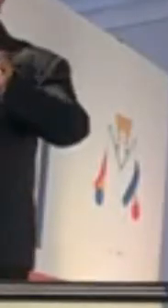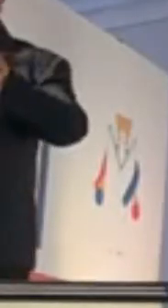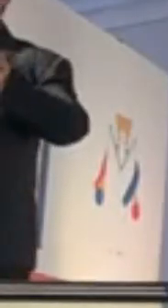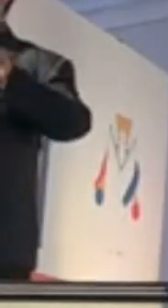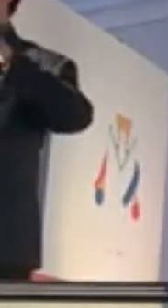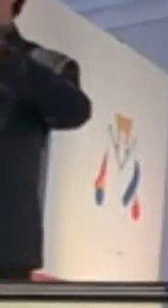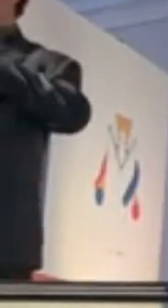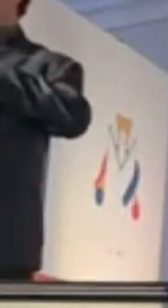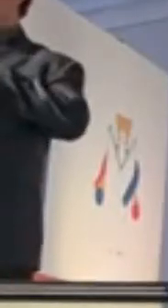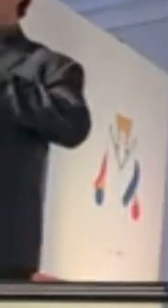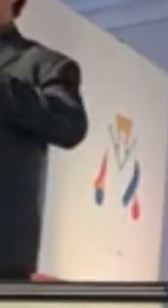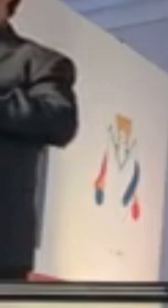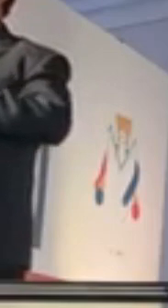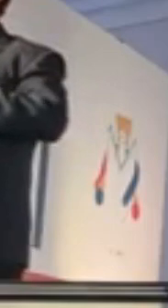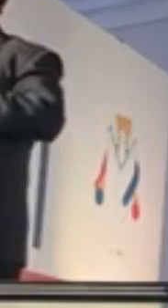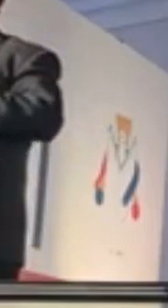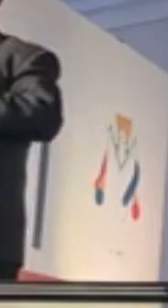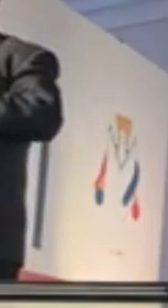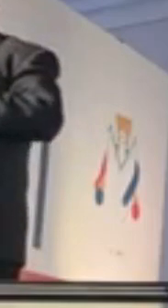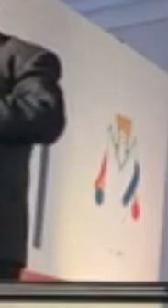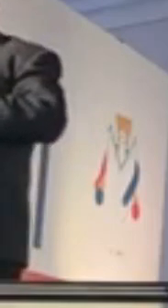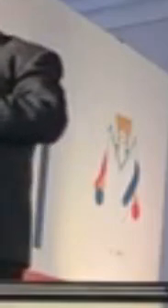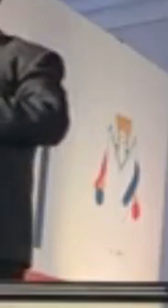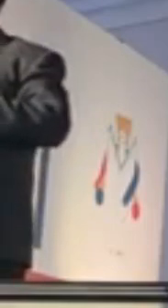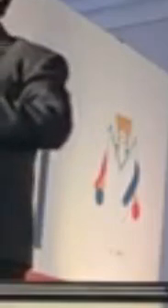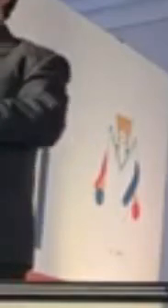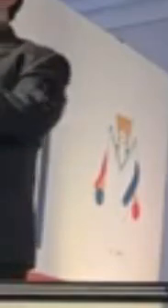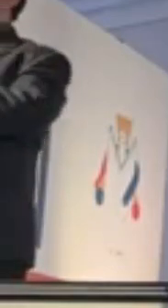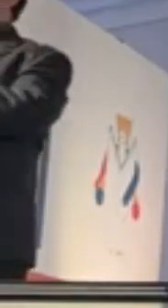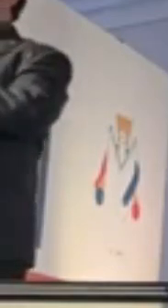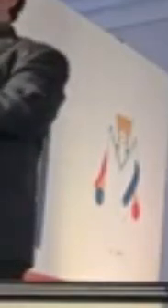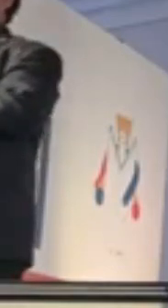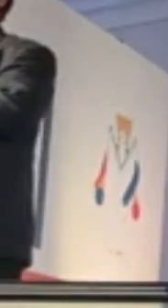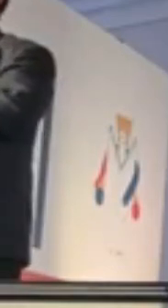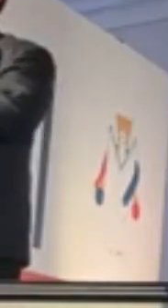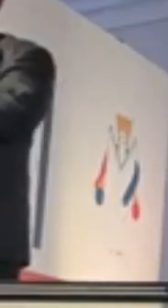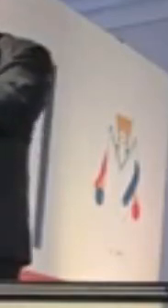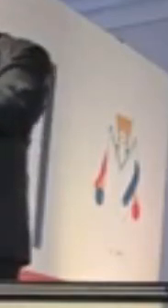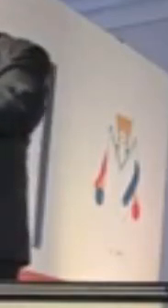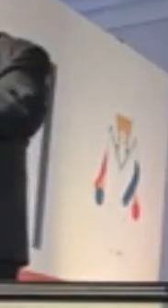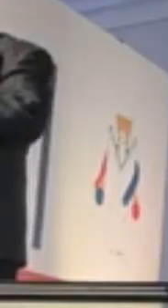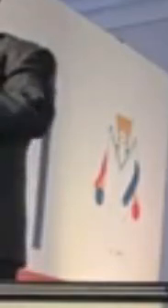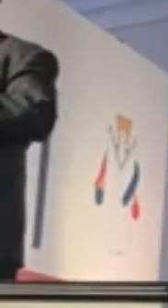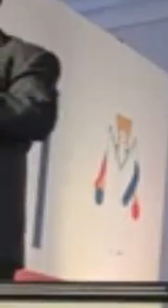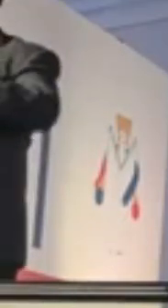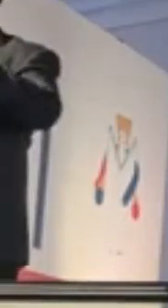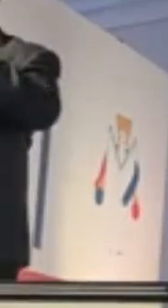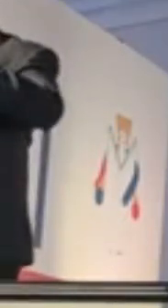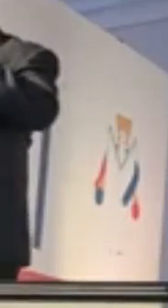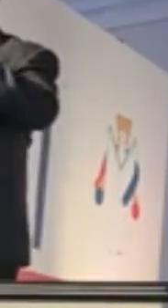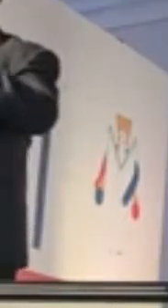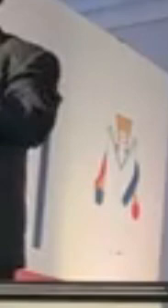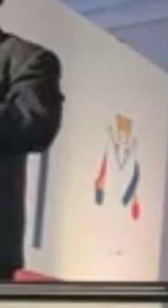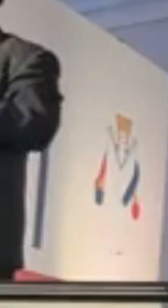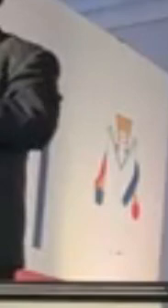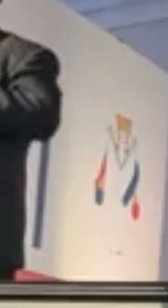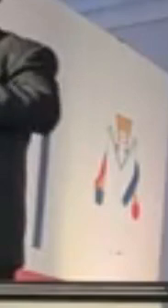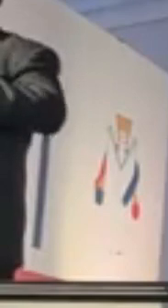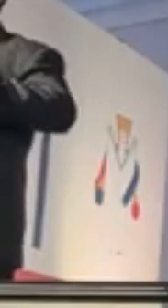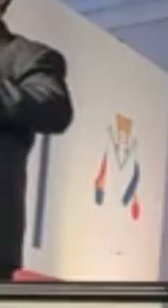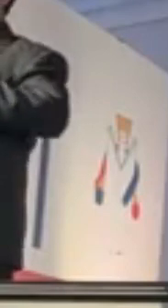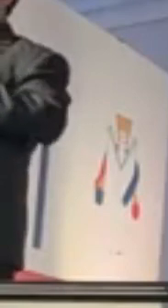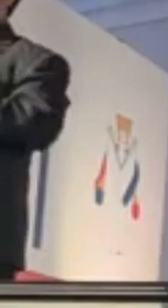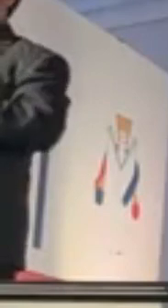mismo Cristina Fernández, que ahora está peleando en Argentina en uno más de los juicios que le han armado de las